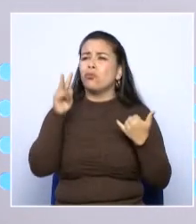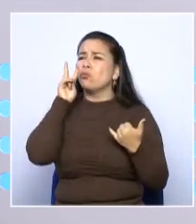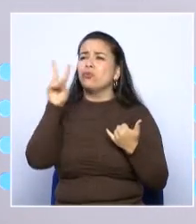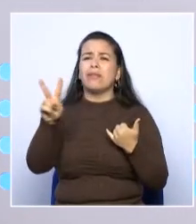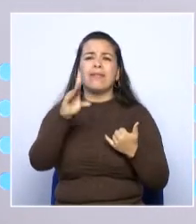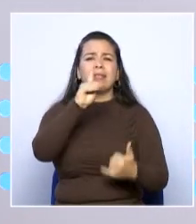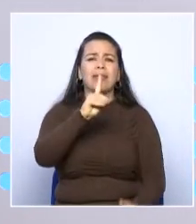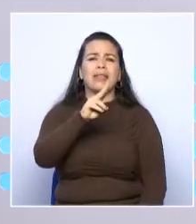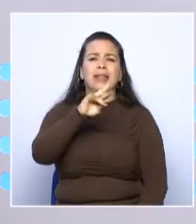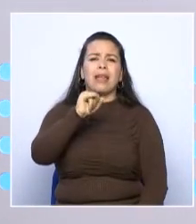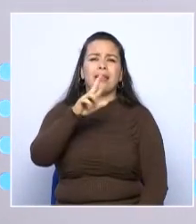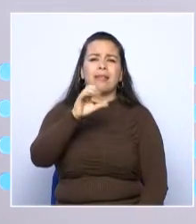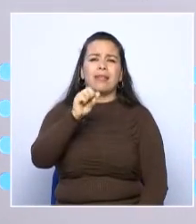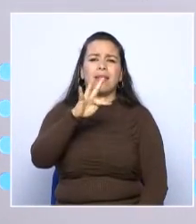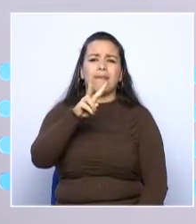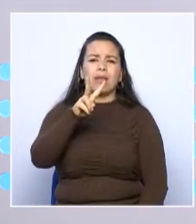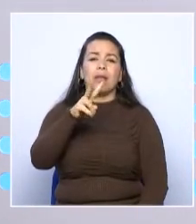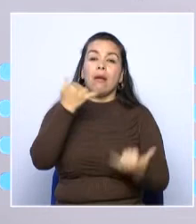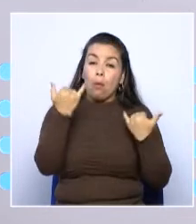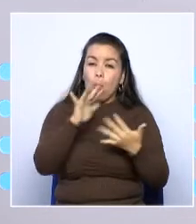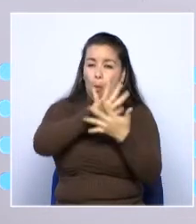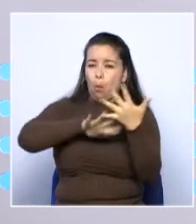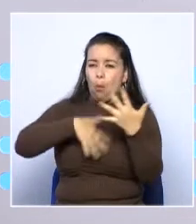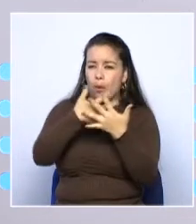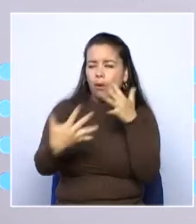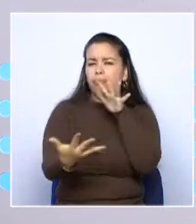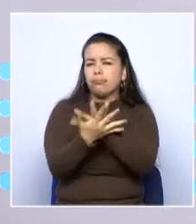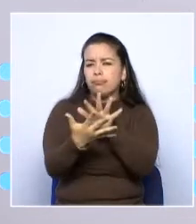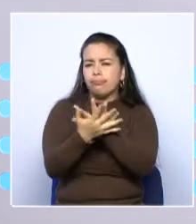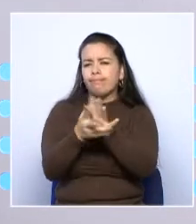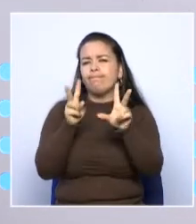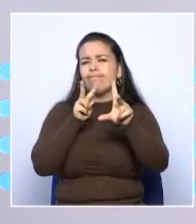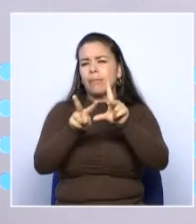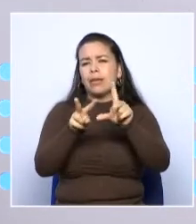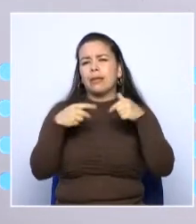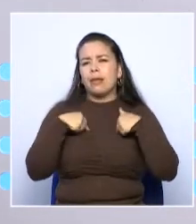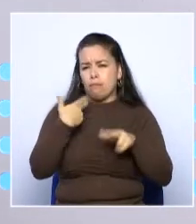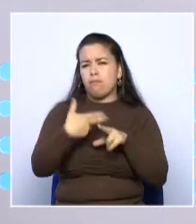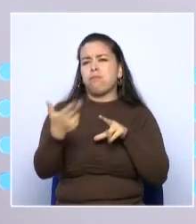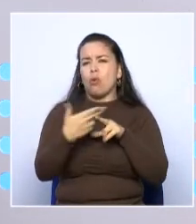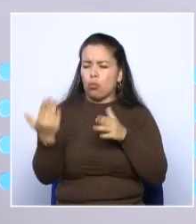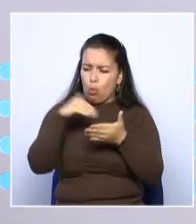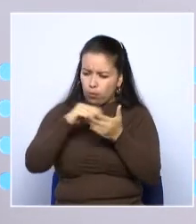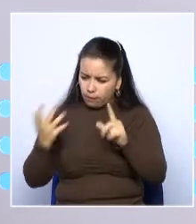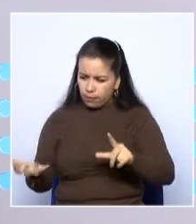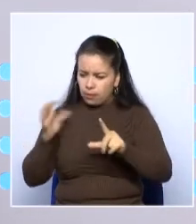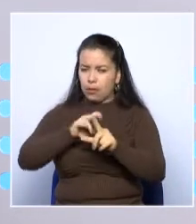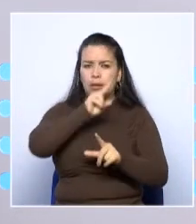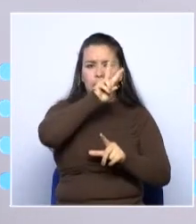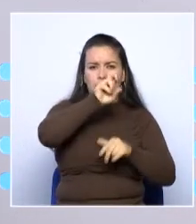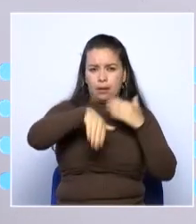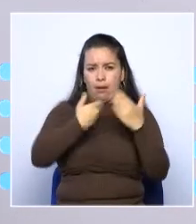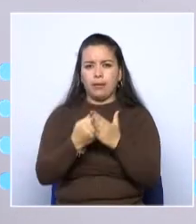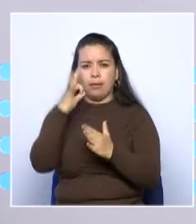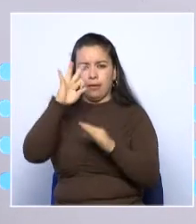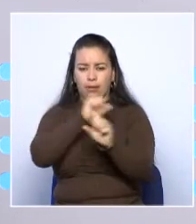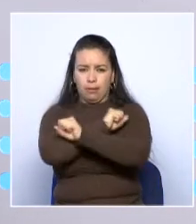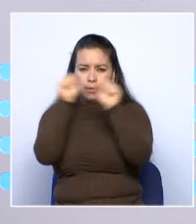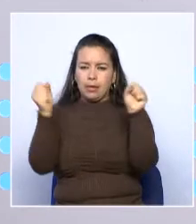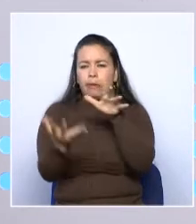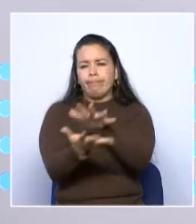DirecTV. En DirecTV se están cuadrando los horarios. Estamos próximos a regresar al horario de 7 de la noche a 3 de la